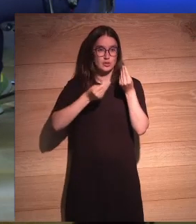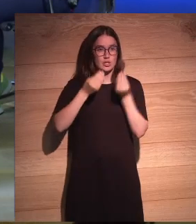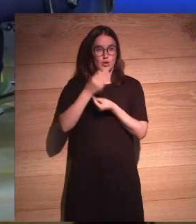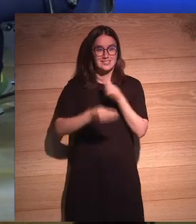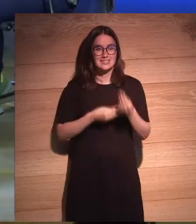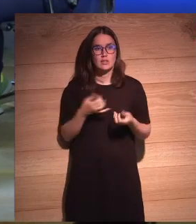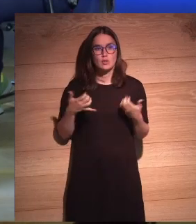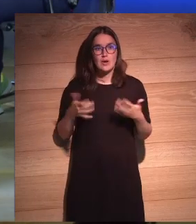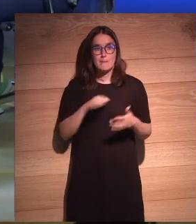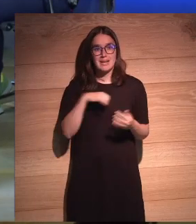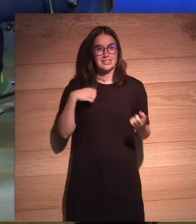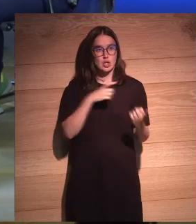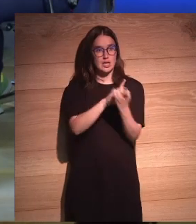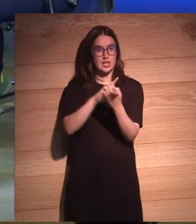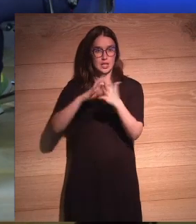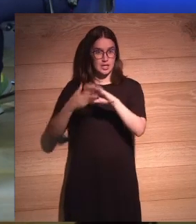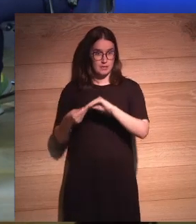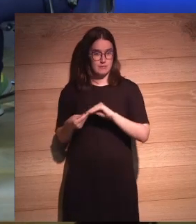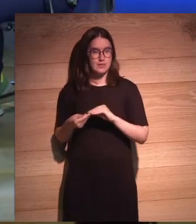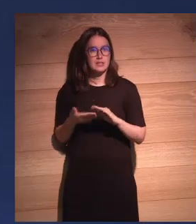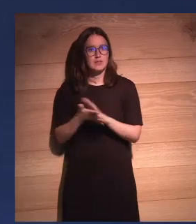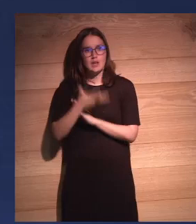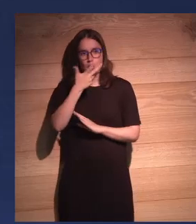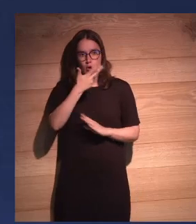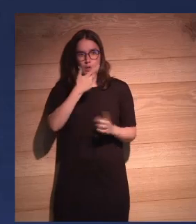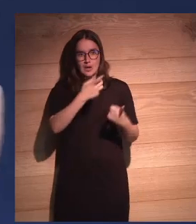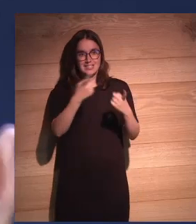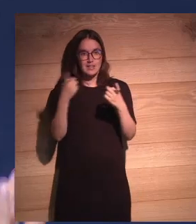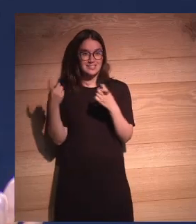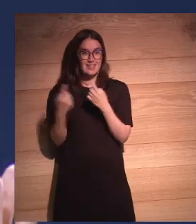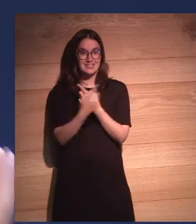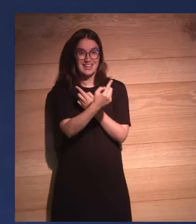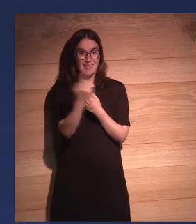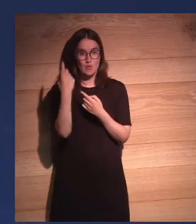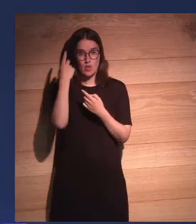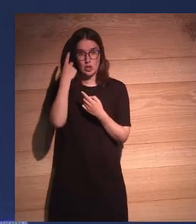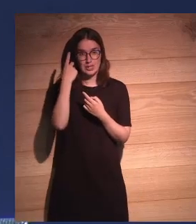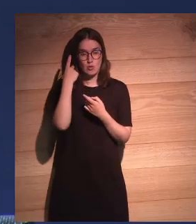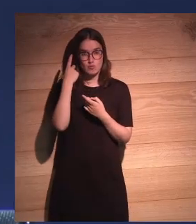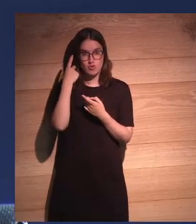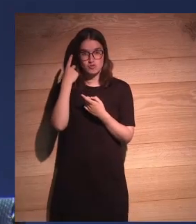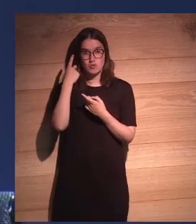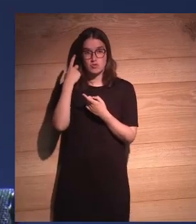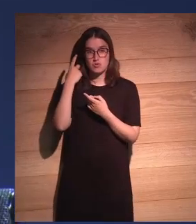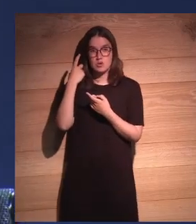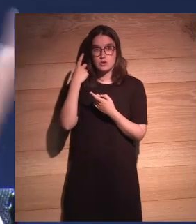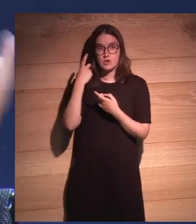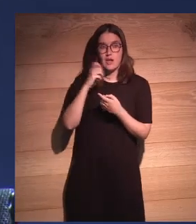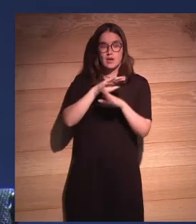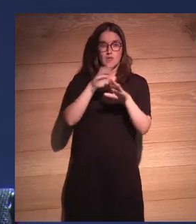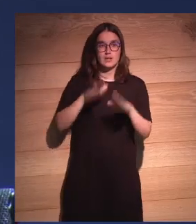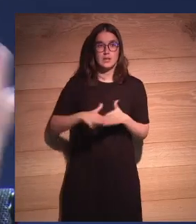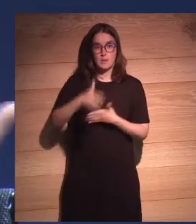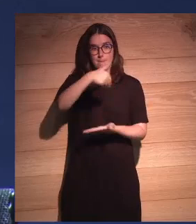de verdad es personalizar, o sea, es conocer las necesidades de cada alumno y al